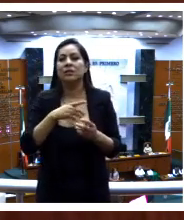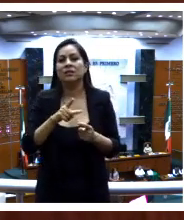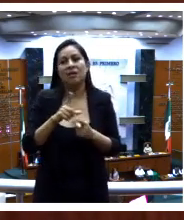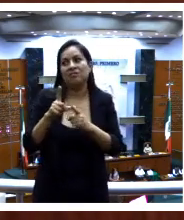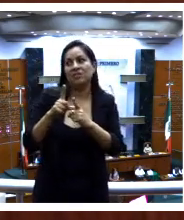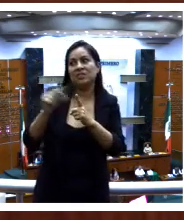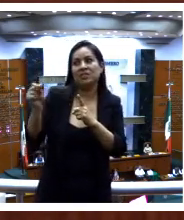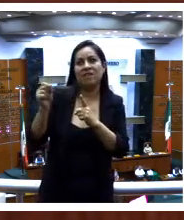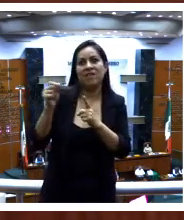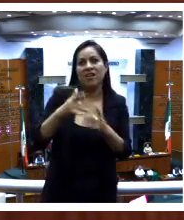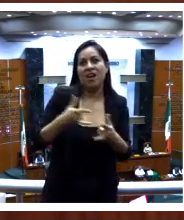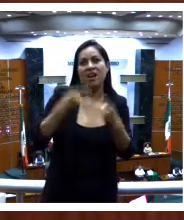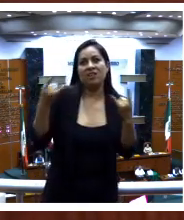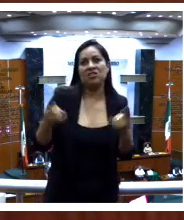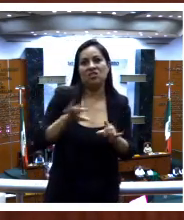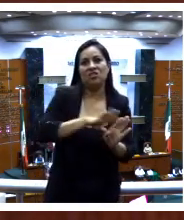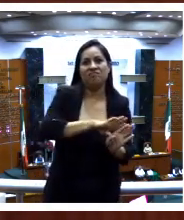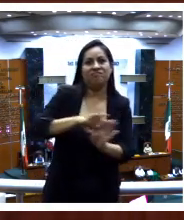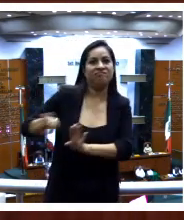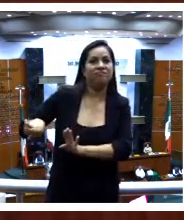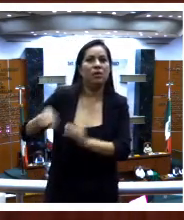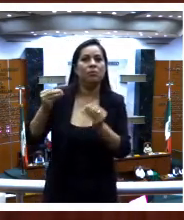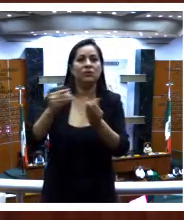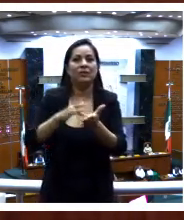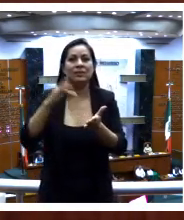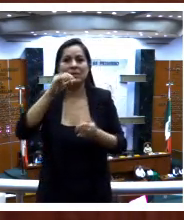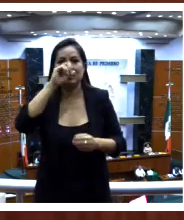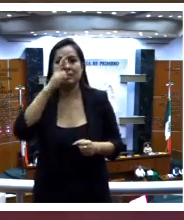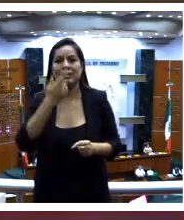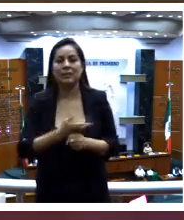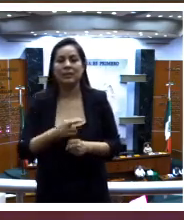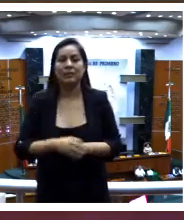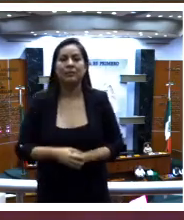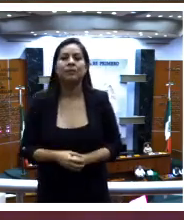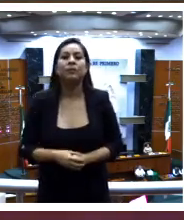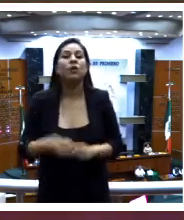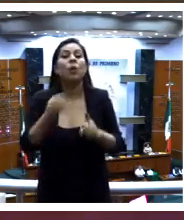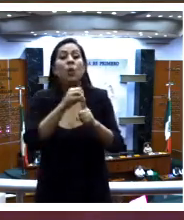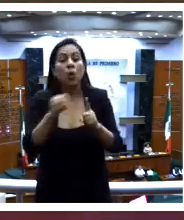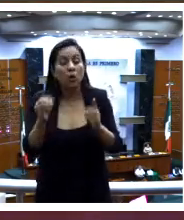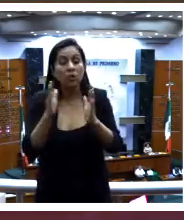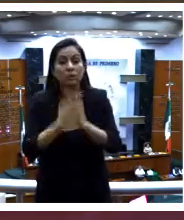van al basurero de la historia. Muchas gracias, secretario. Orden, por favor.